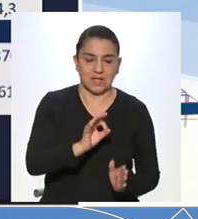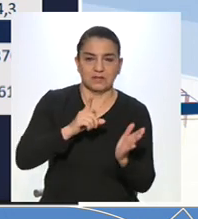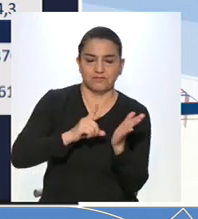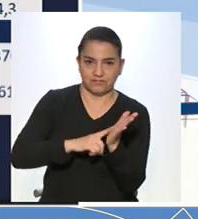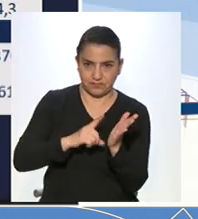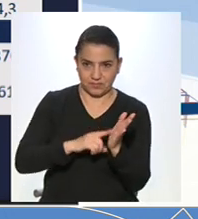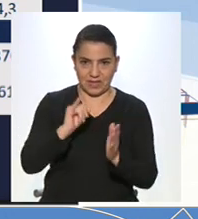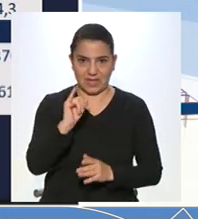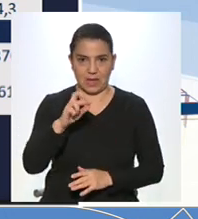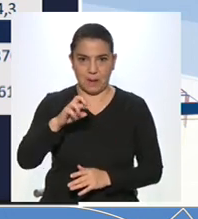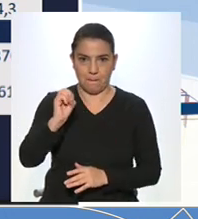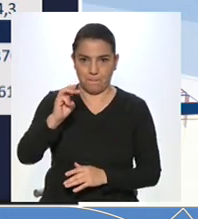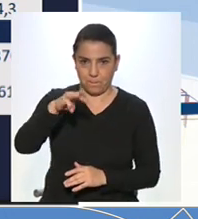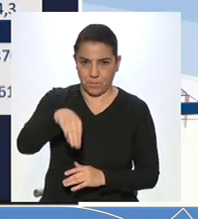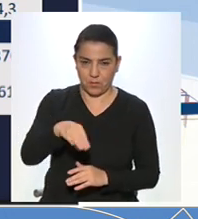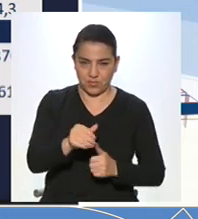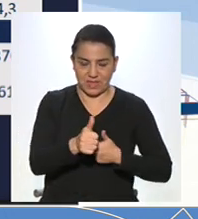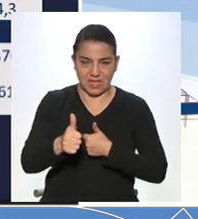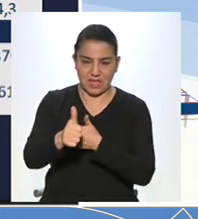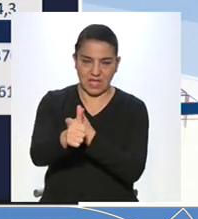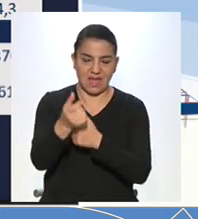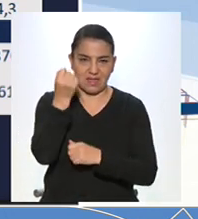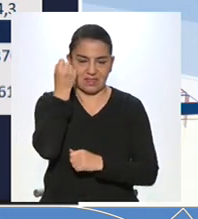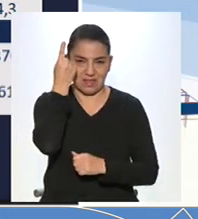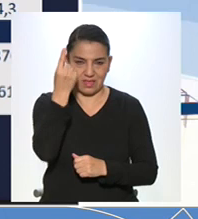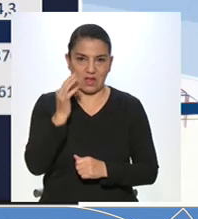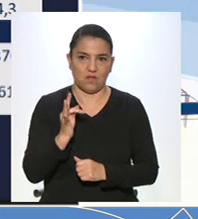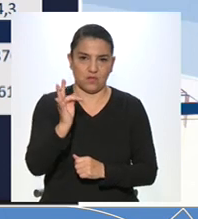que sirve como guía para entender la orientación futura de la política